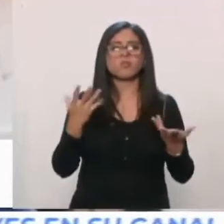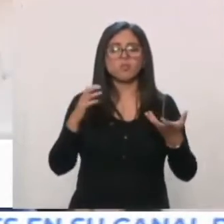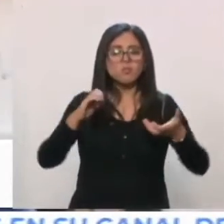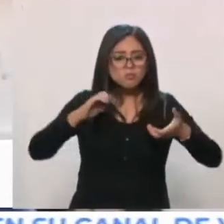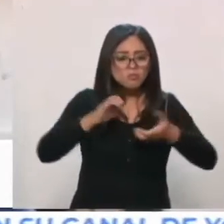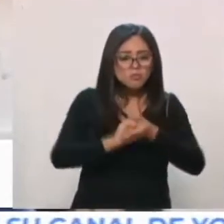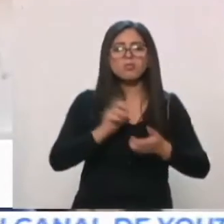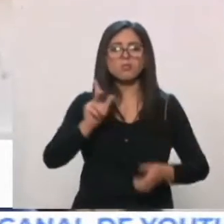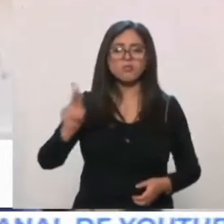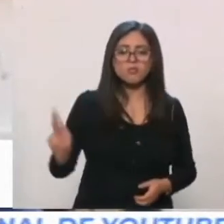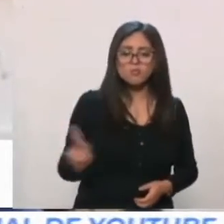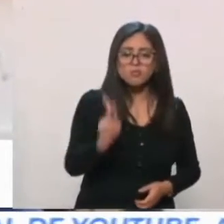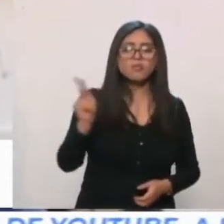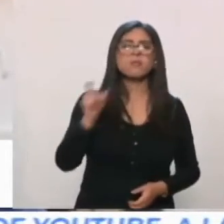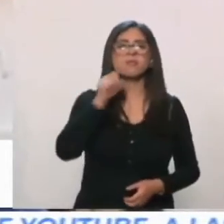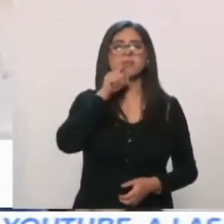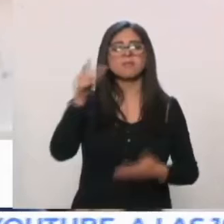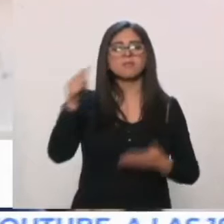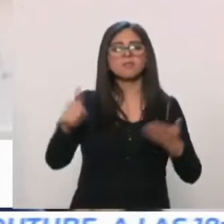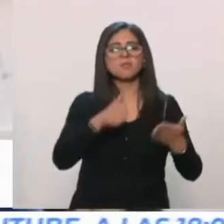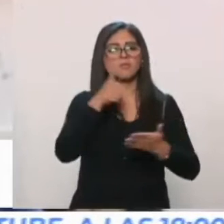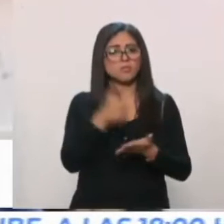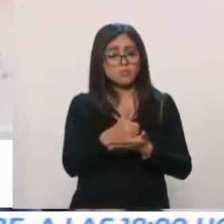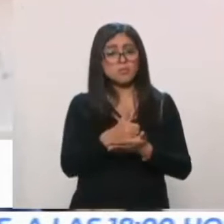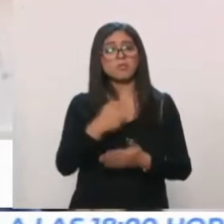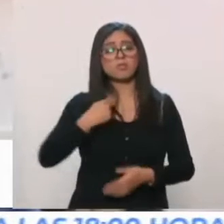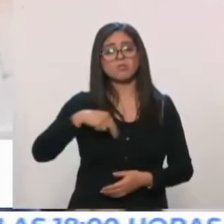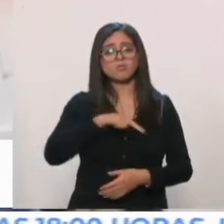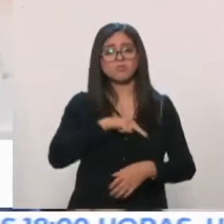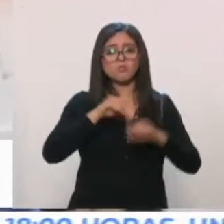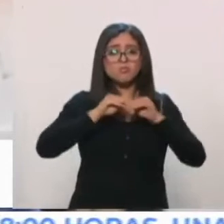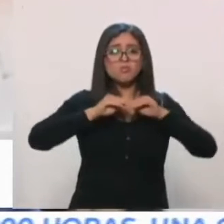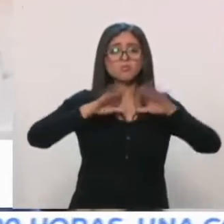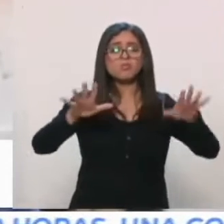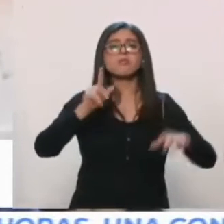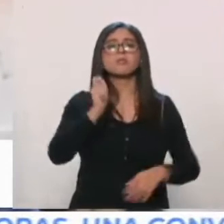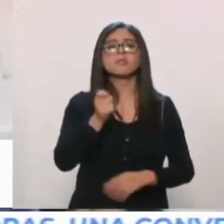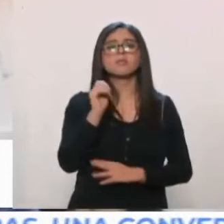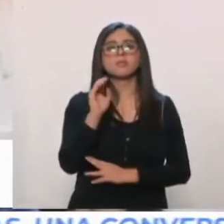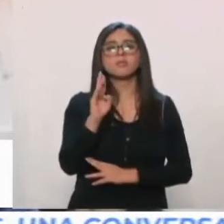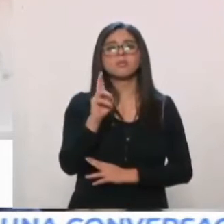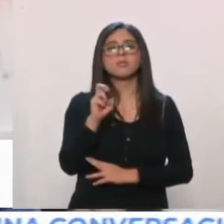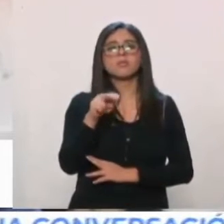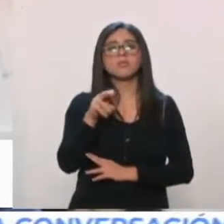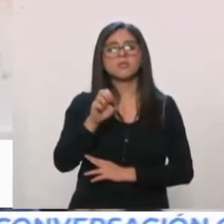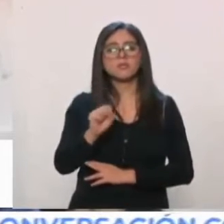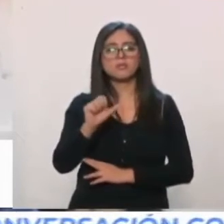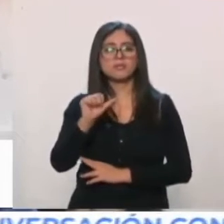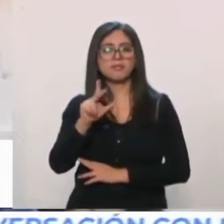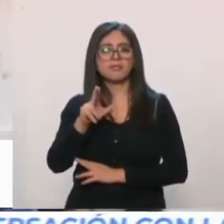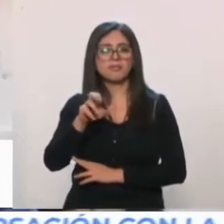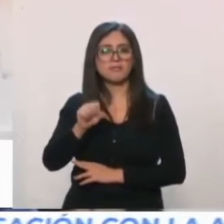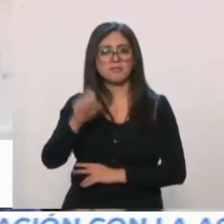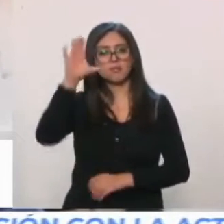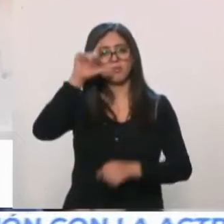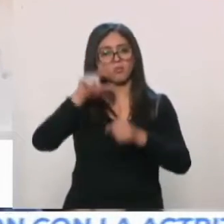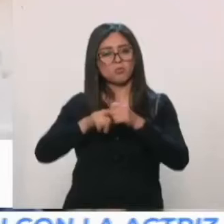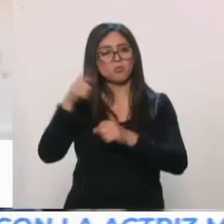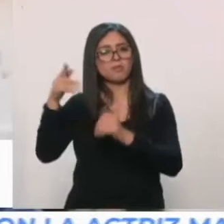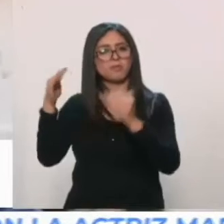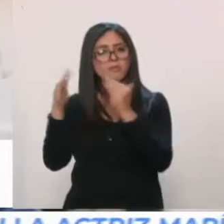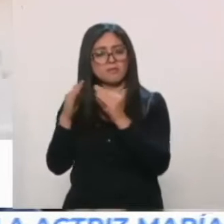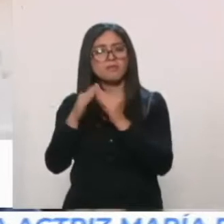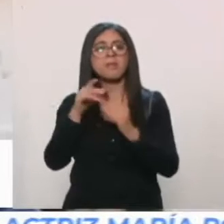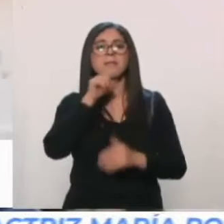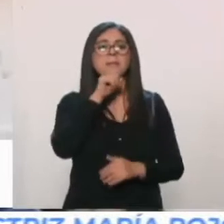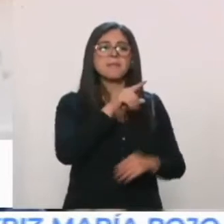un puente entre las ciudades. Lanzamos con mucho éxito esta plataforma Buenos Aires Cultura en Casa, al igual que la plataforma